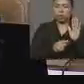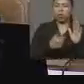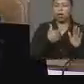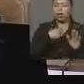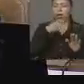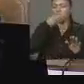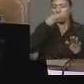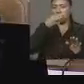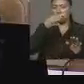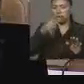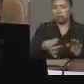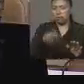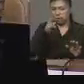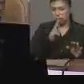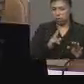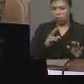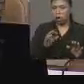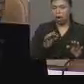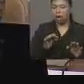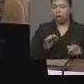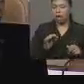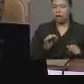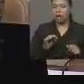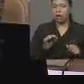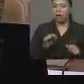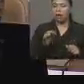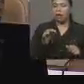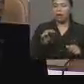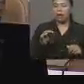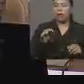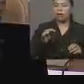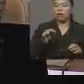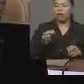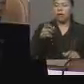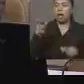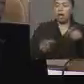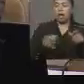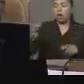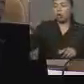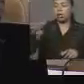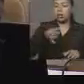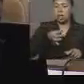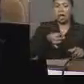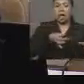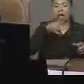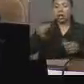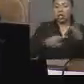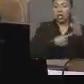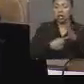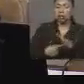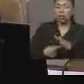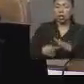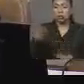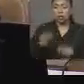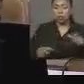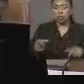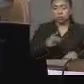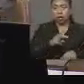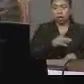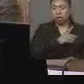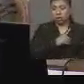finalmente referirme a las objeciones que se han hecho aquí respecto de discriminación e